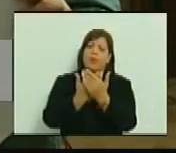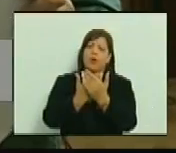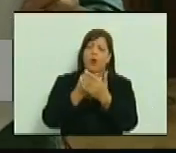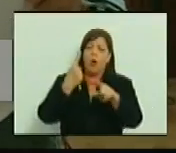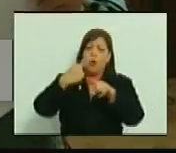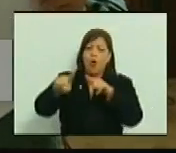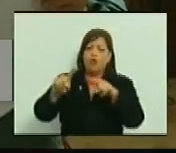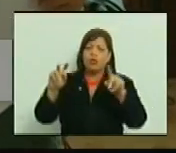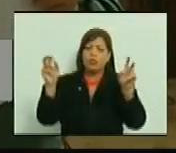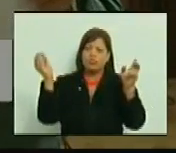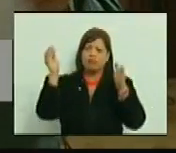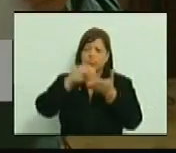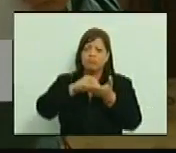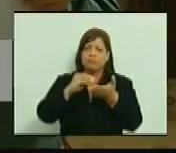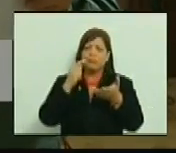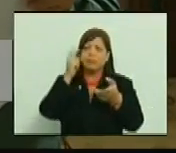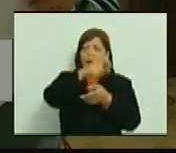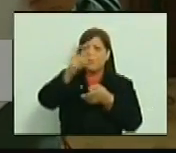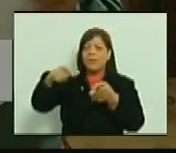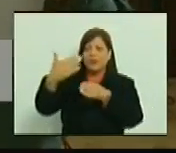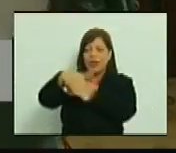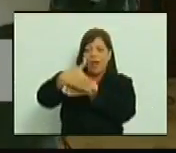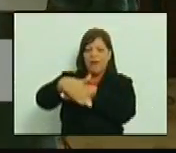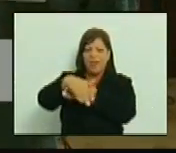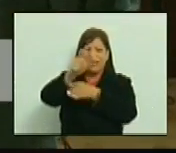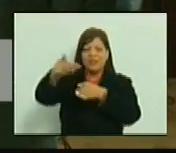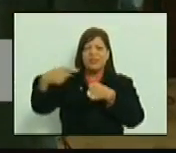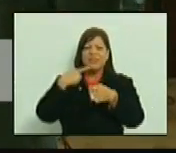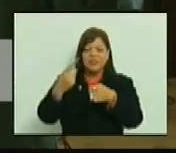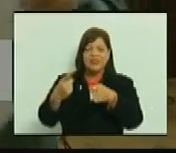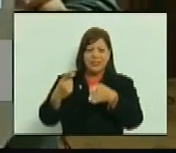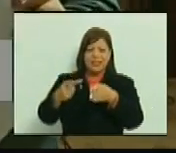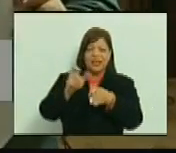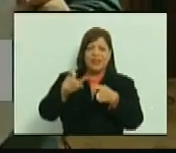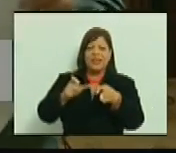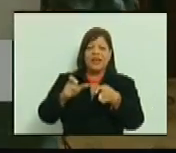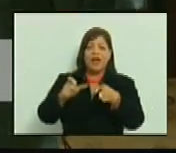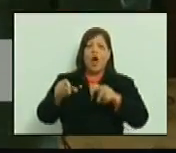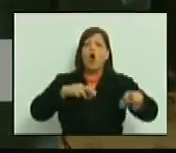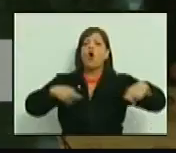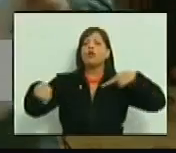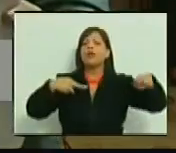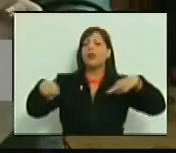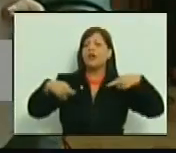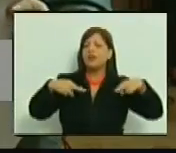de las cosas que también la gente afuera dice, que la Contraloría